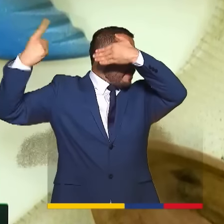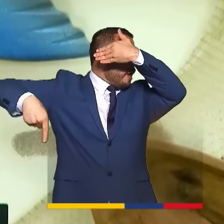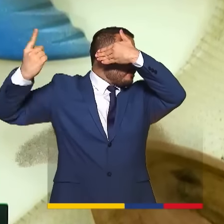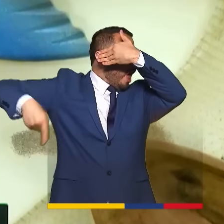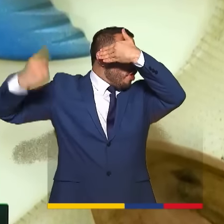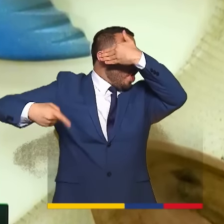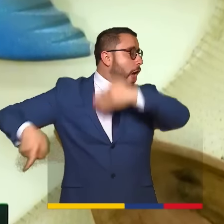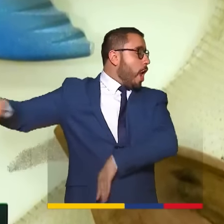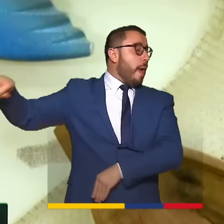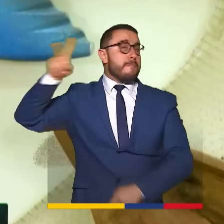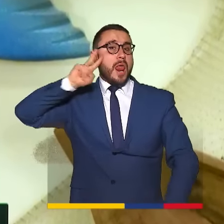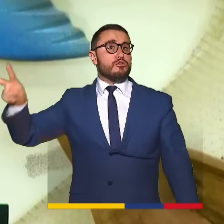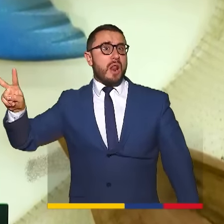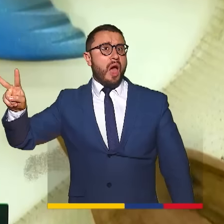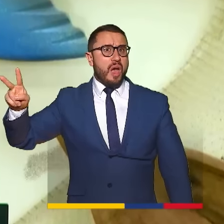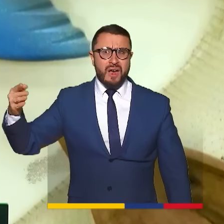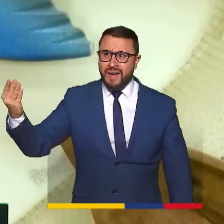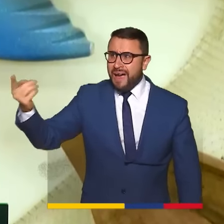hace 3 años.